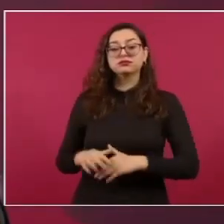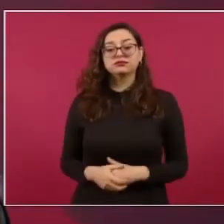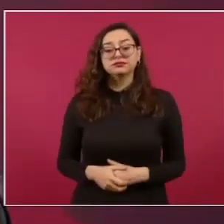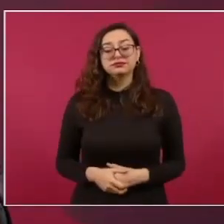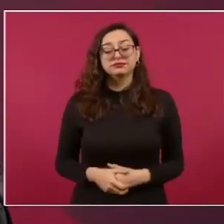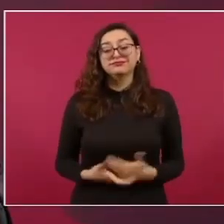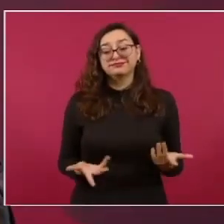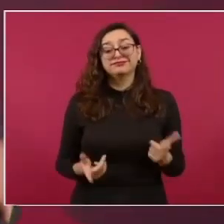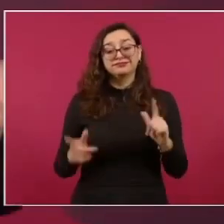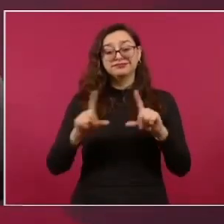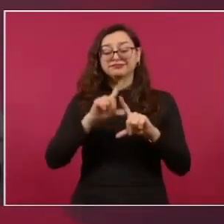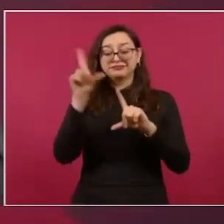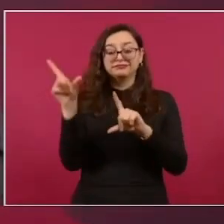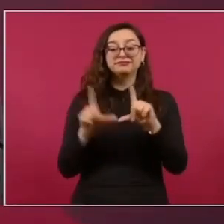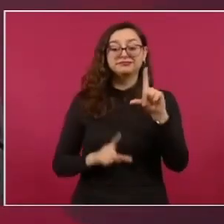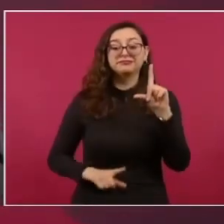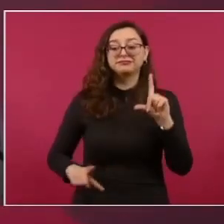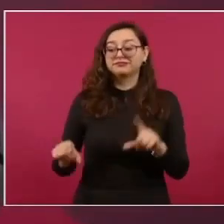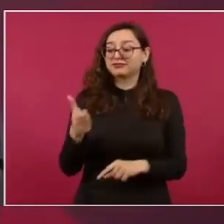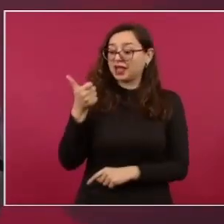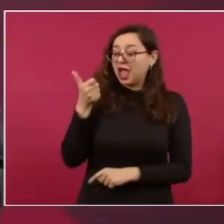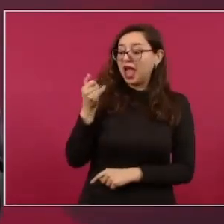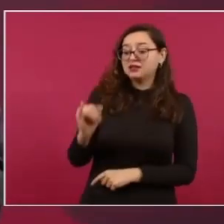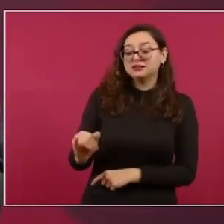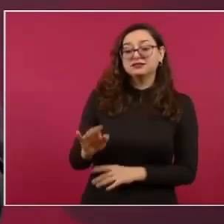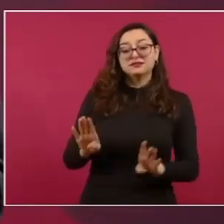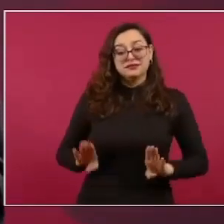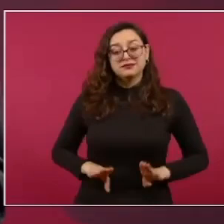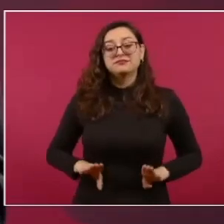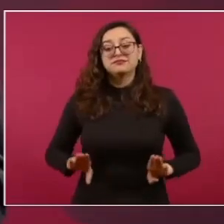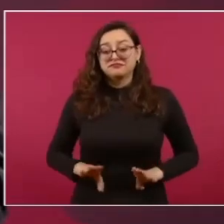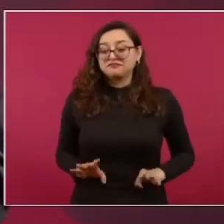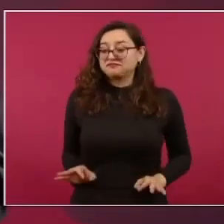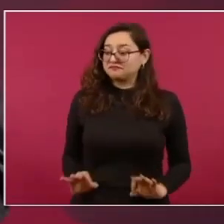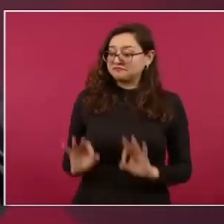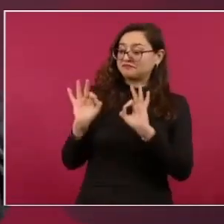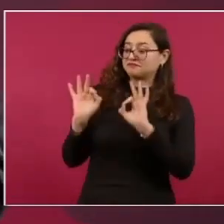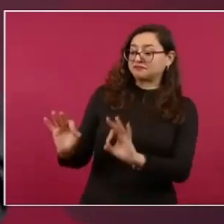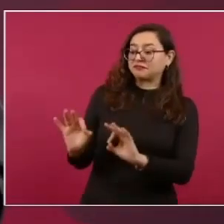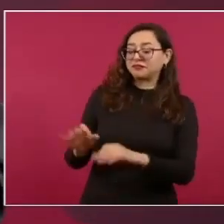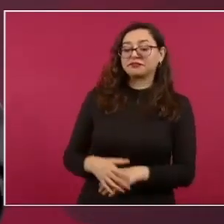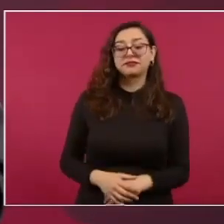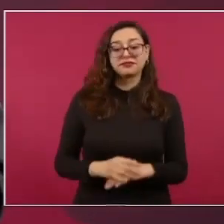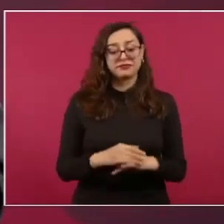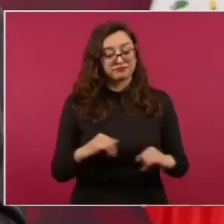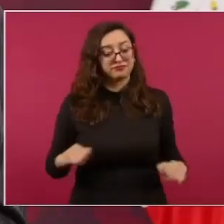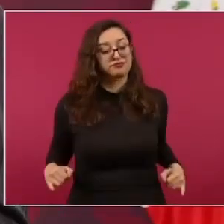país, y esta institución, el Seguro Social, es un ejemplo,